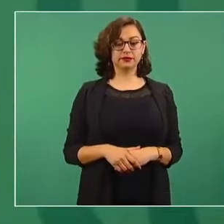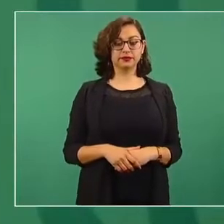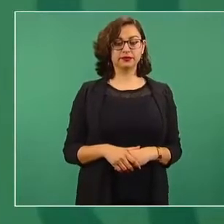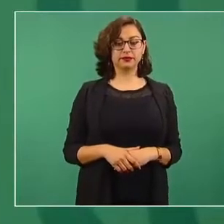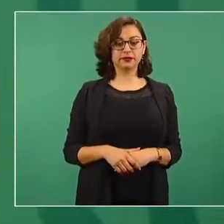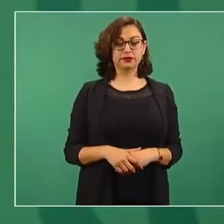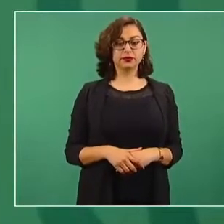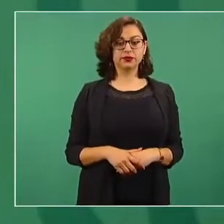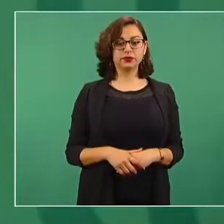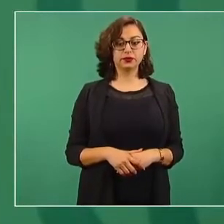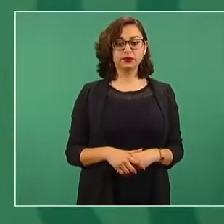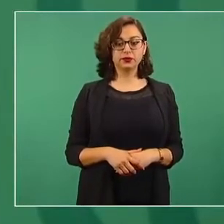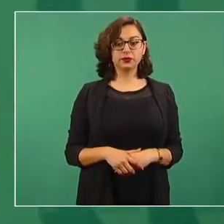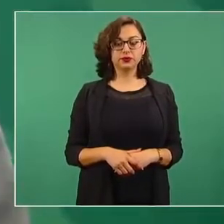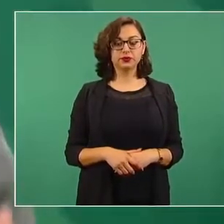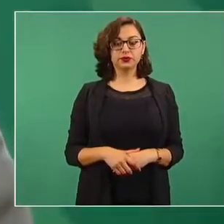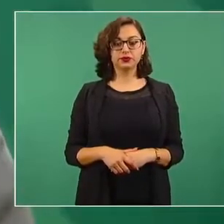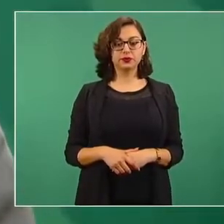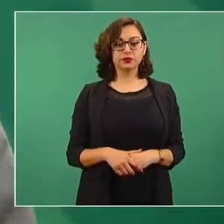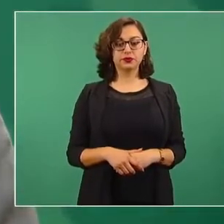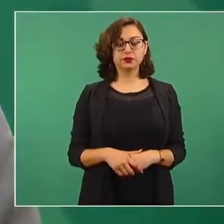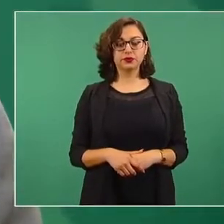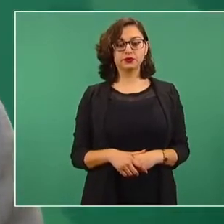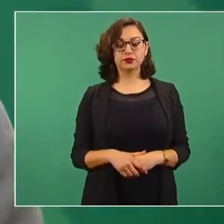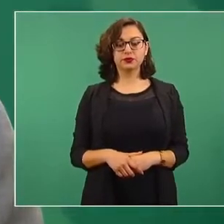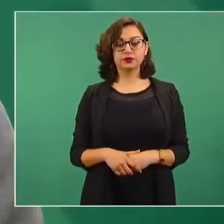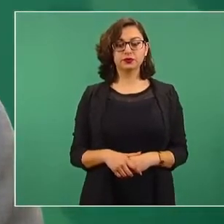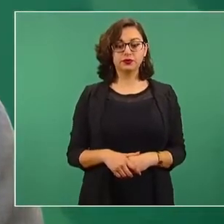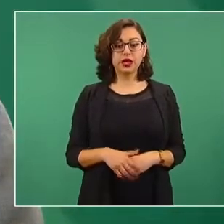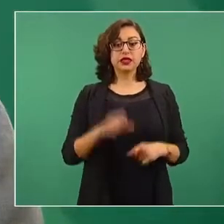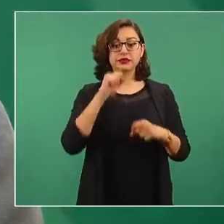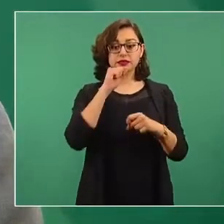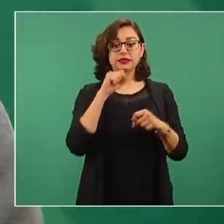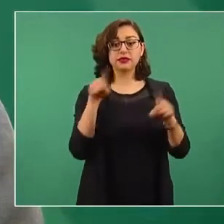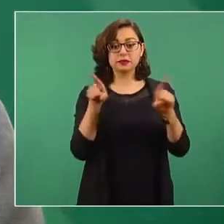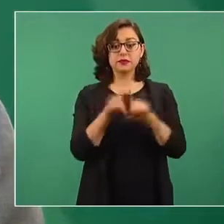expresa cómo hay médicos ahí